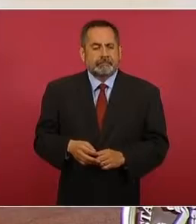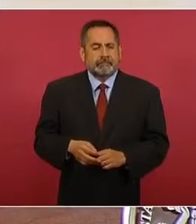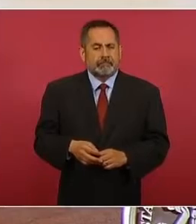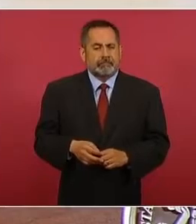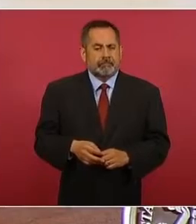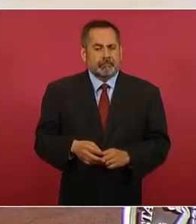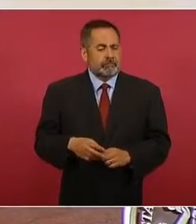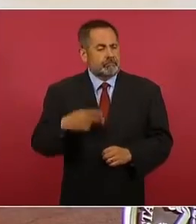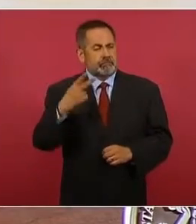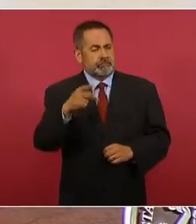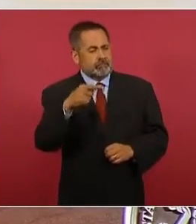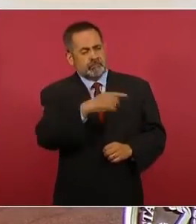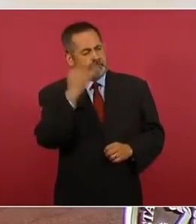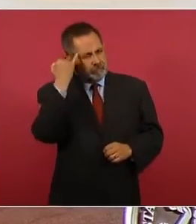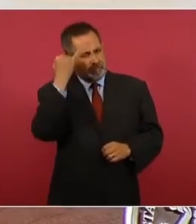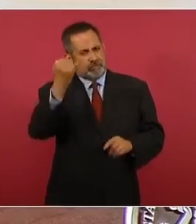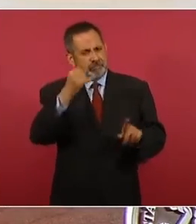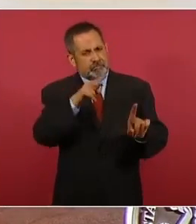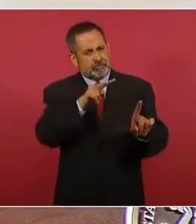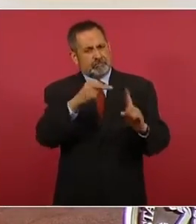Él tiene una visión